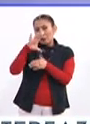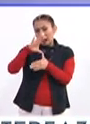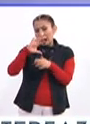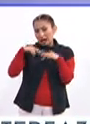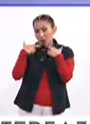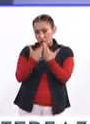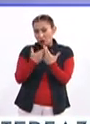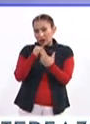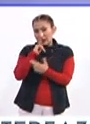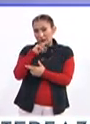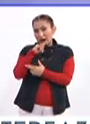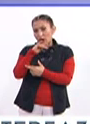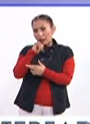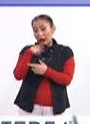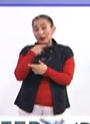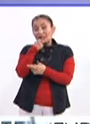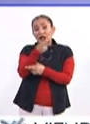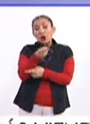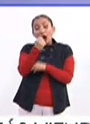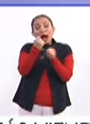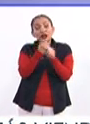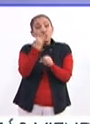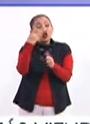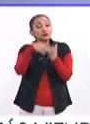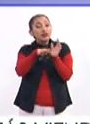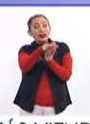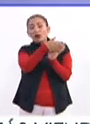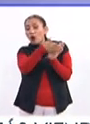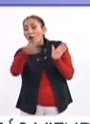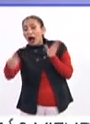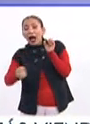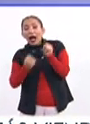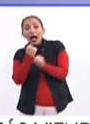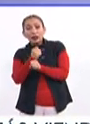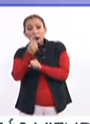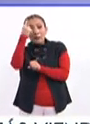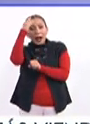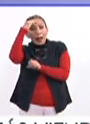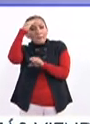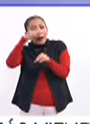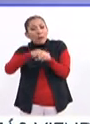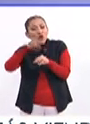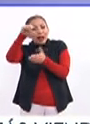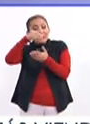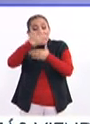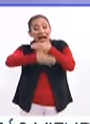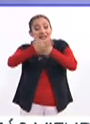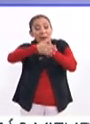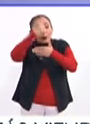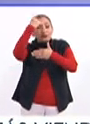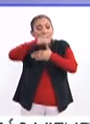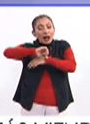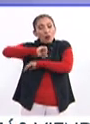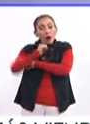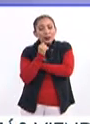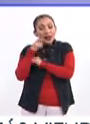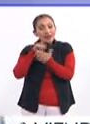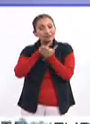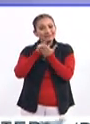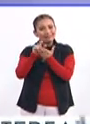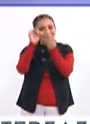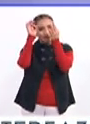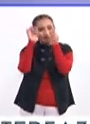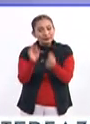Cumbre Iberoamericana, designó el año 2019 como el año iberoamericano para la memoria y de los archivos para la memoria y la